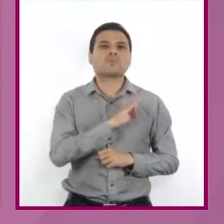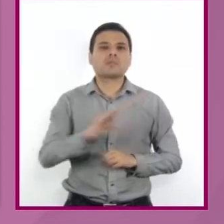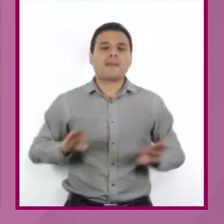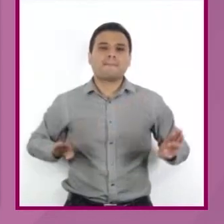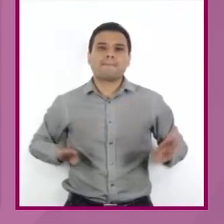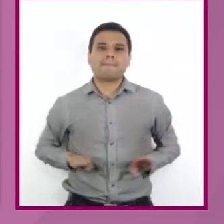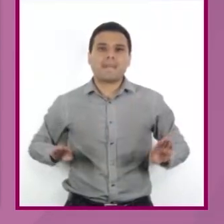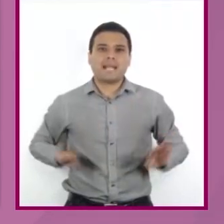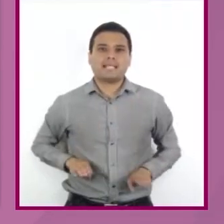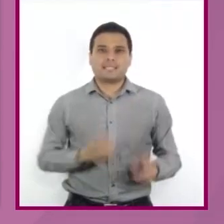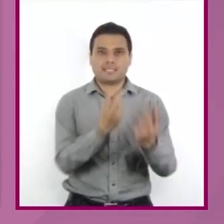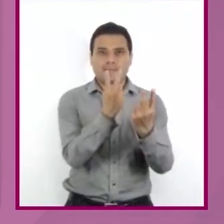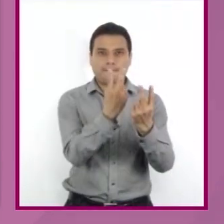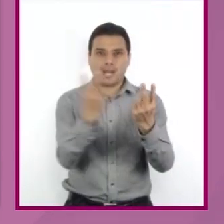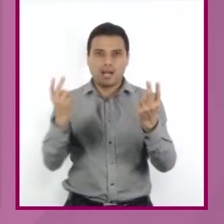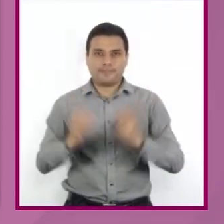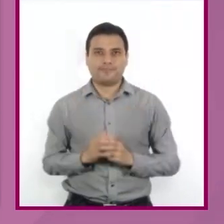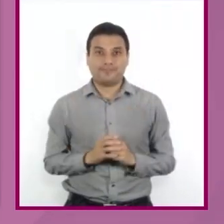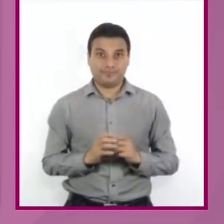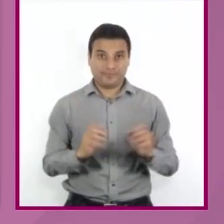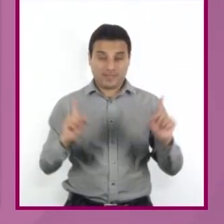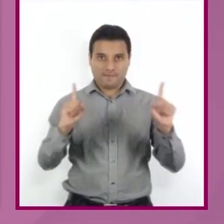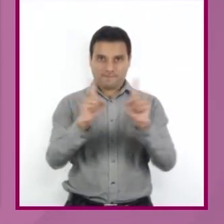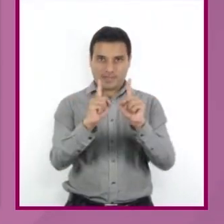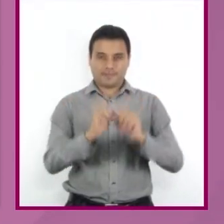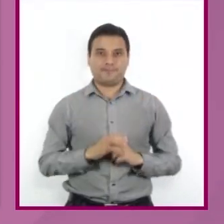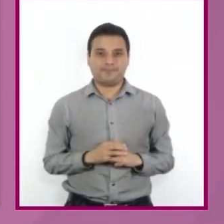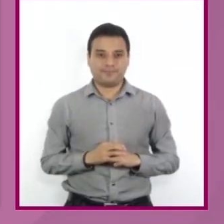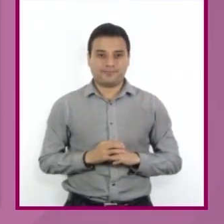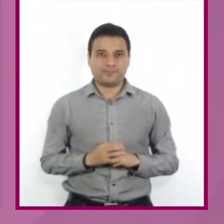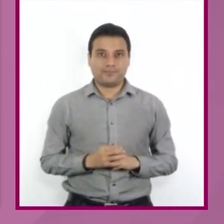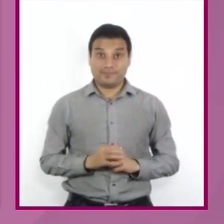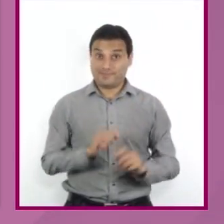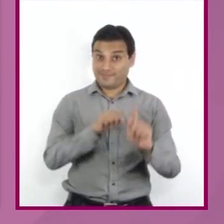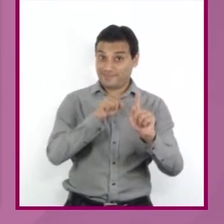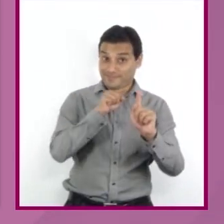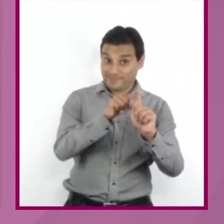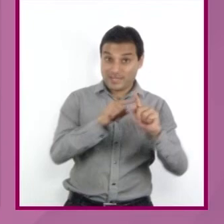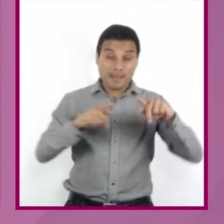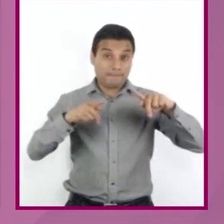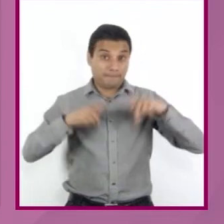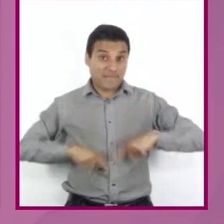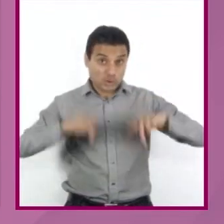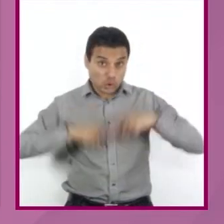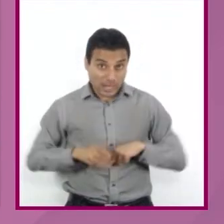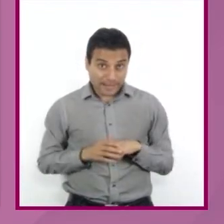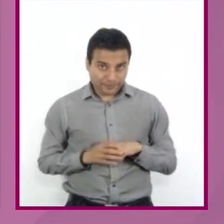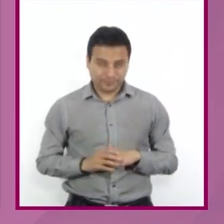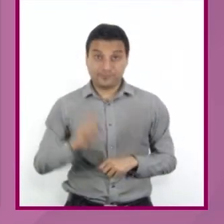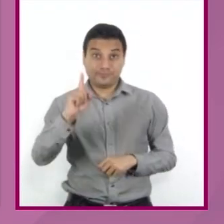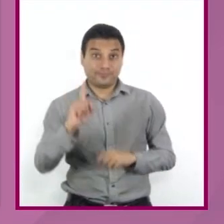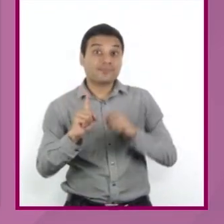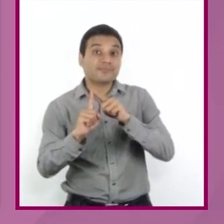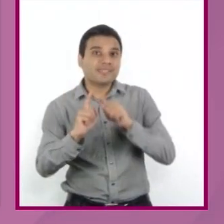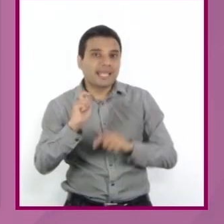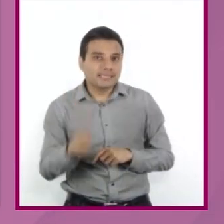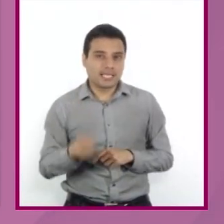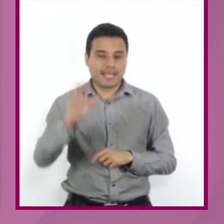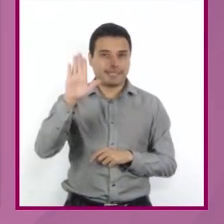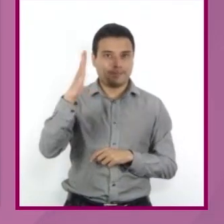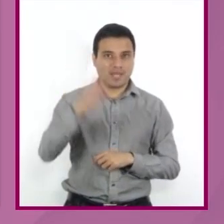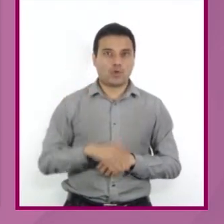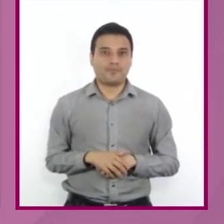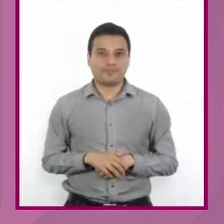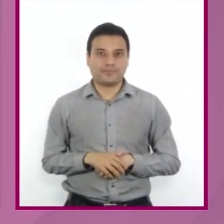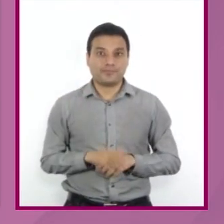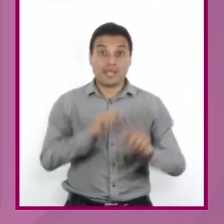se paren frente a frente. Uno de ustedes será la persona y el otro el reflejo en el espejo. La persona